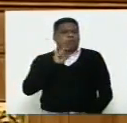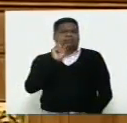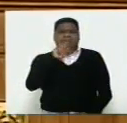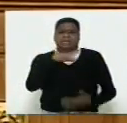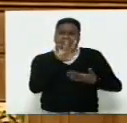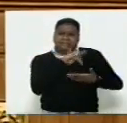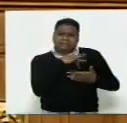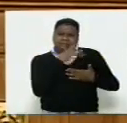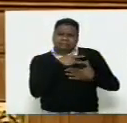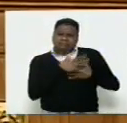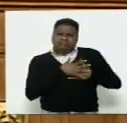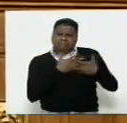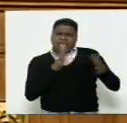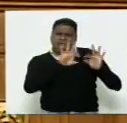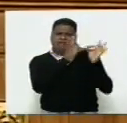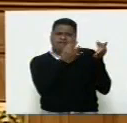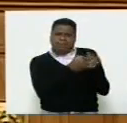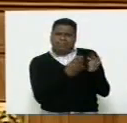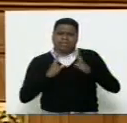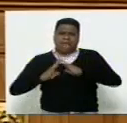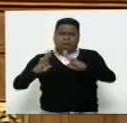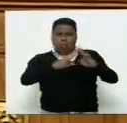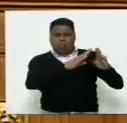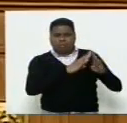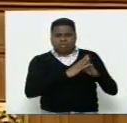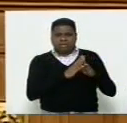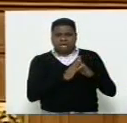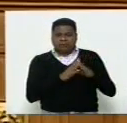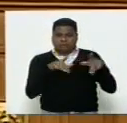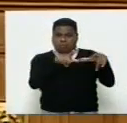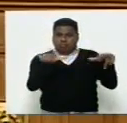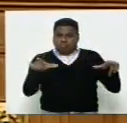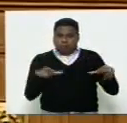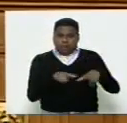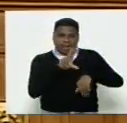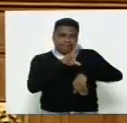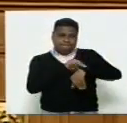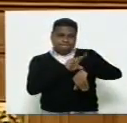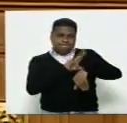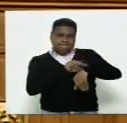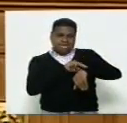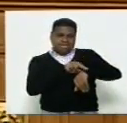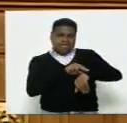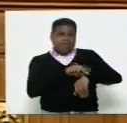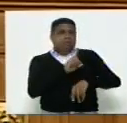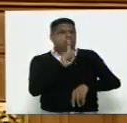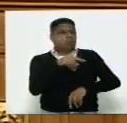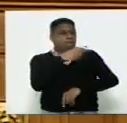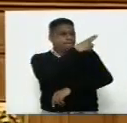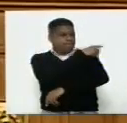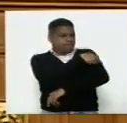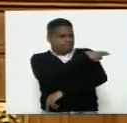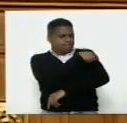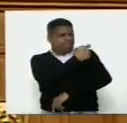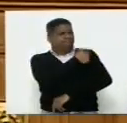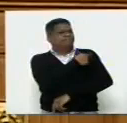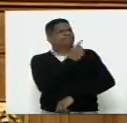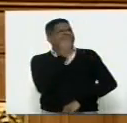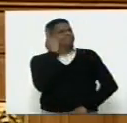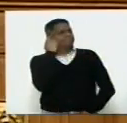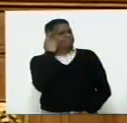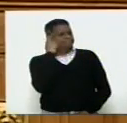su familia, a la comunidad, a los centros médicos de salud, y la asertividad que uno le da,